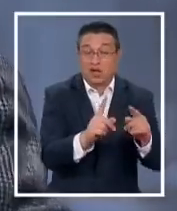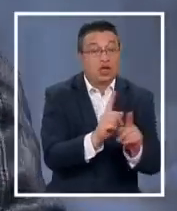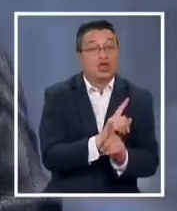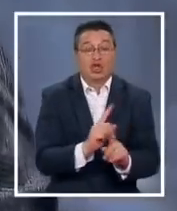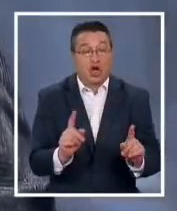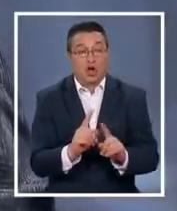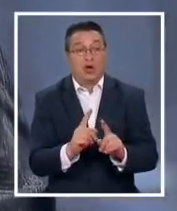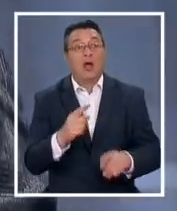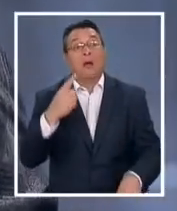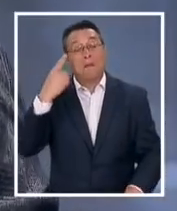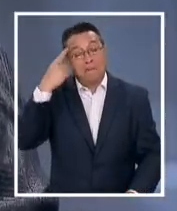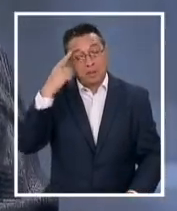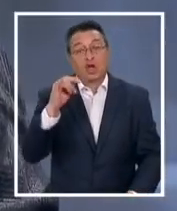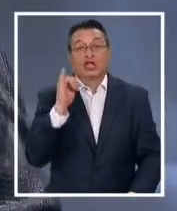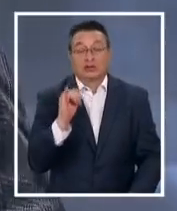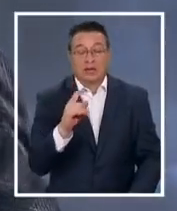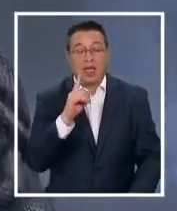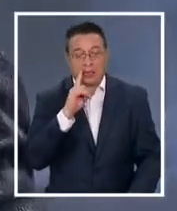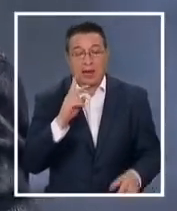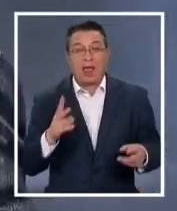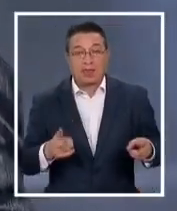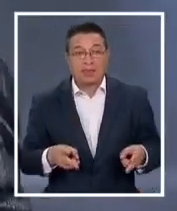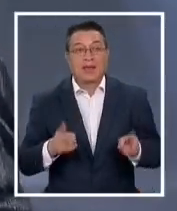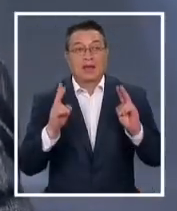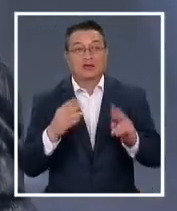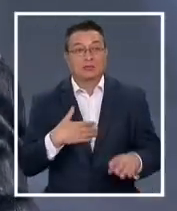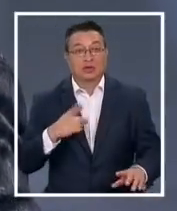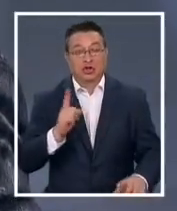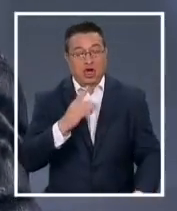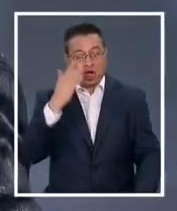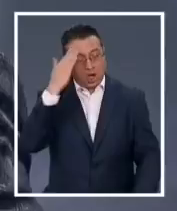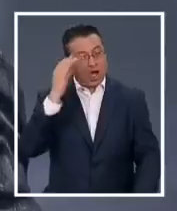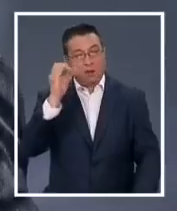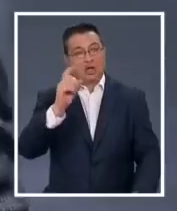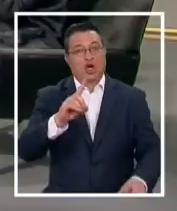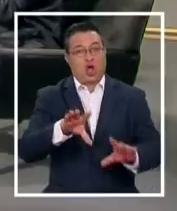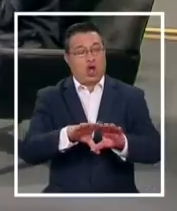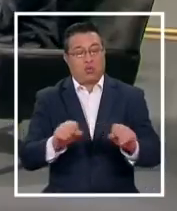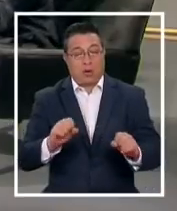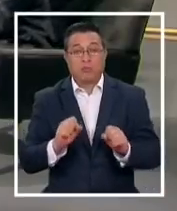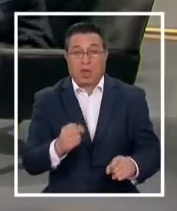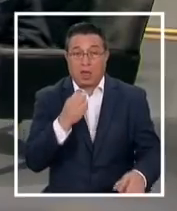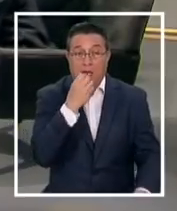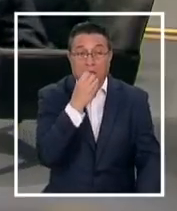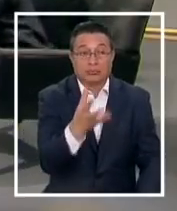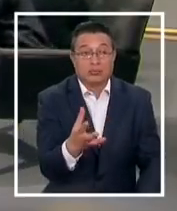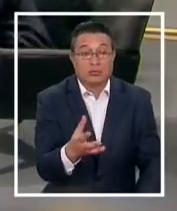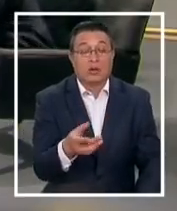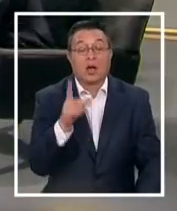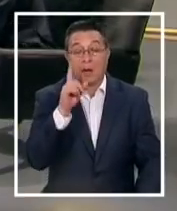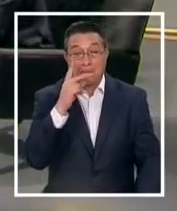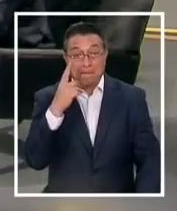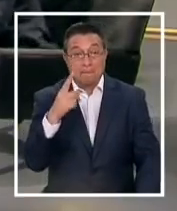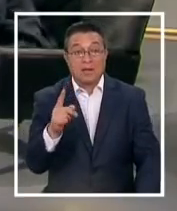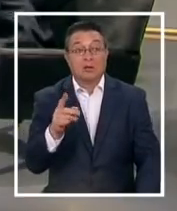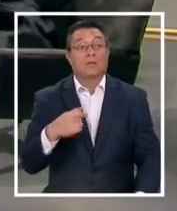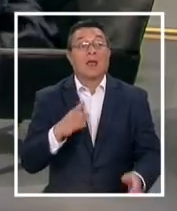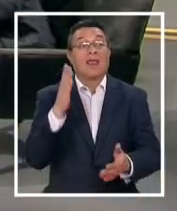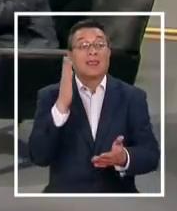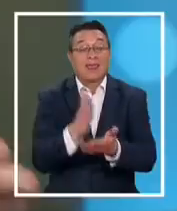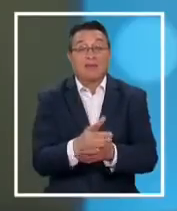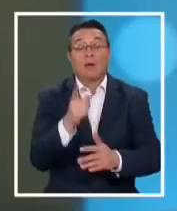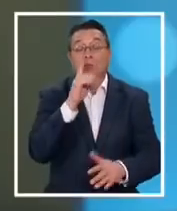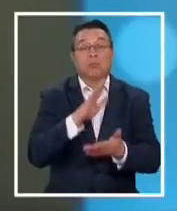expresión. Pero sí tiene derecho a decir, oye, no me parece. Pero en un acto conjunto, Pancho, con... Tendrías que haber tenido